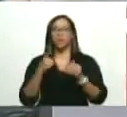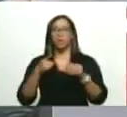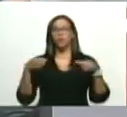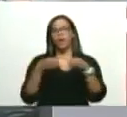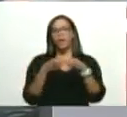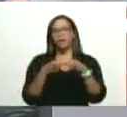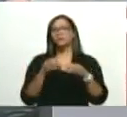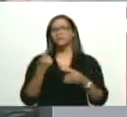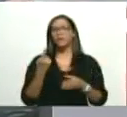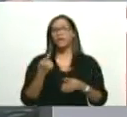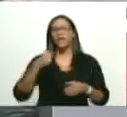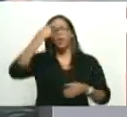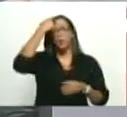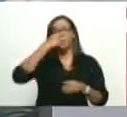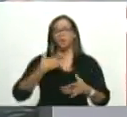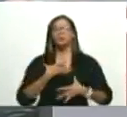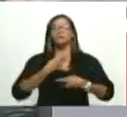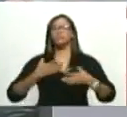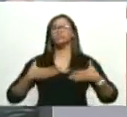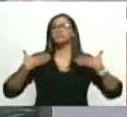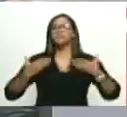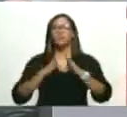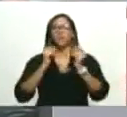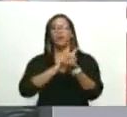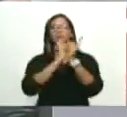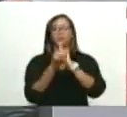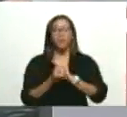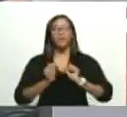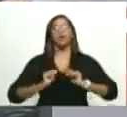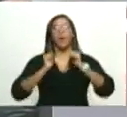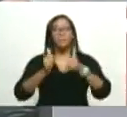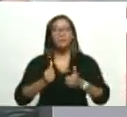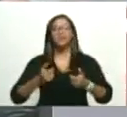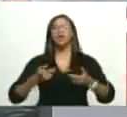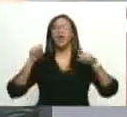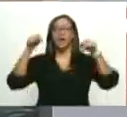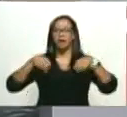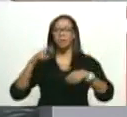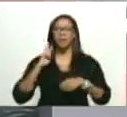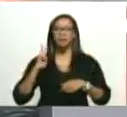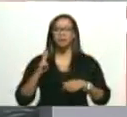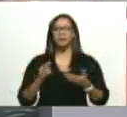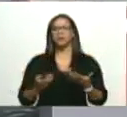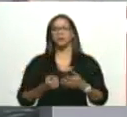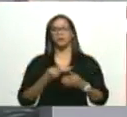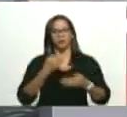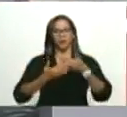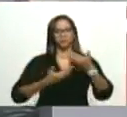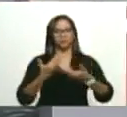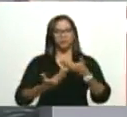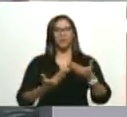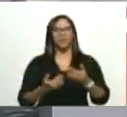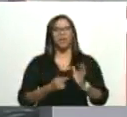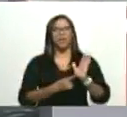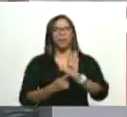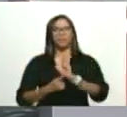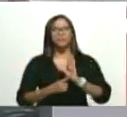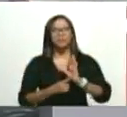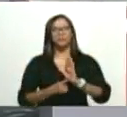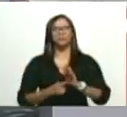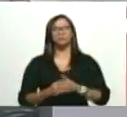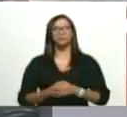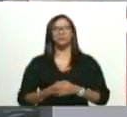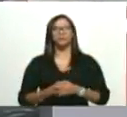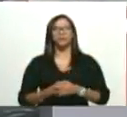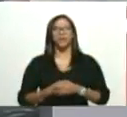pueblos, inspirados en todas estas transformaciones que comenzaron aquí en Venezuela, bueno, fueron dando otras transformaciones también a lo largo de